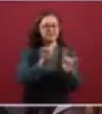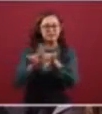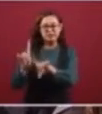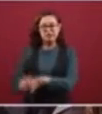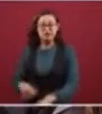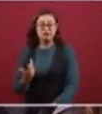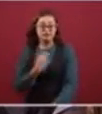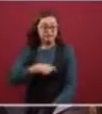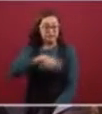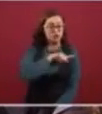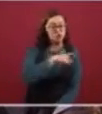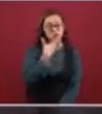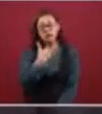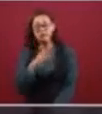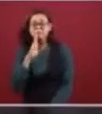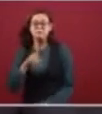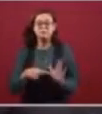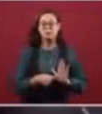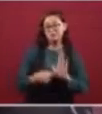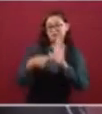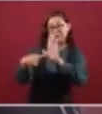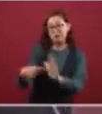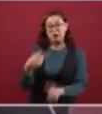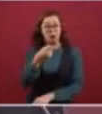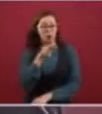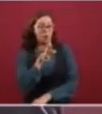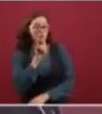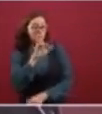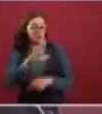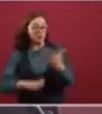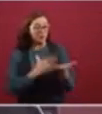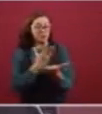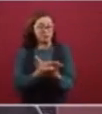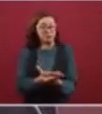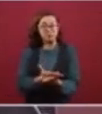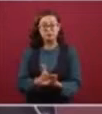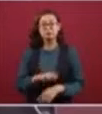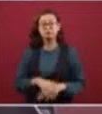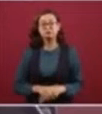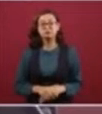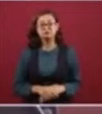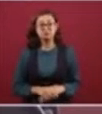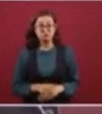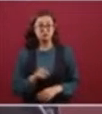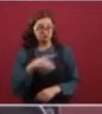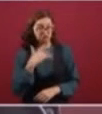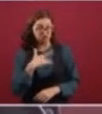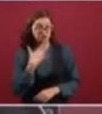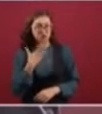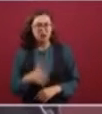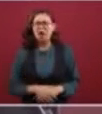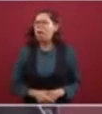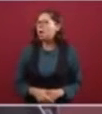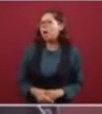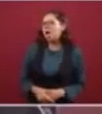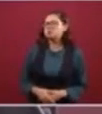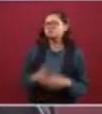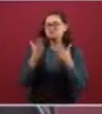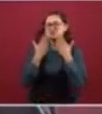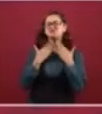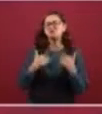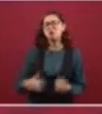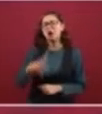estaba impulsando la revolución institucional no tengo un problema le puedo mandar mis análisis clínicos y este